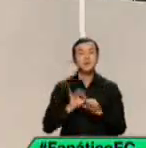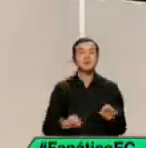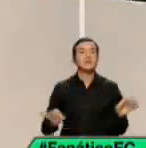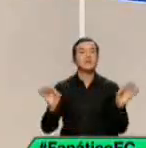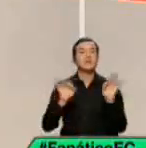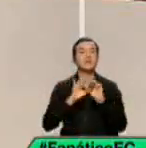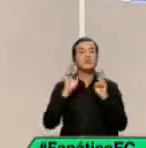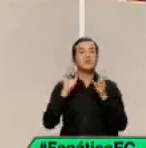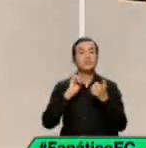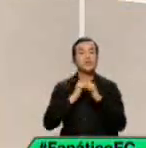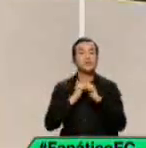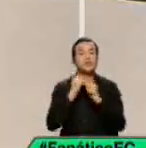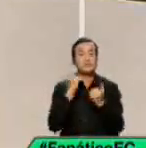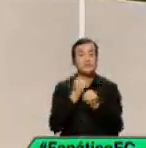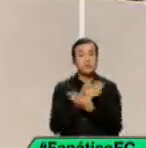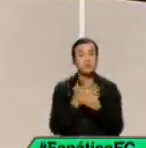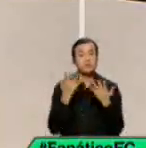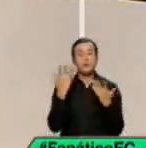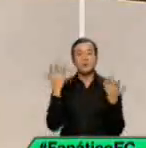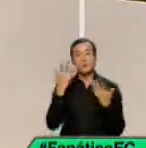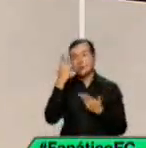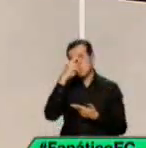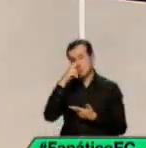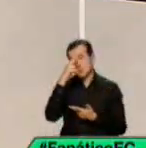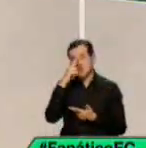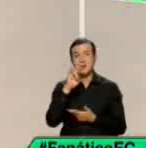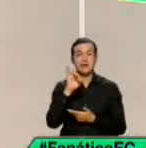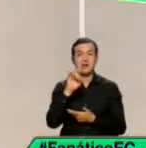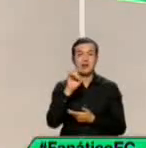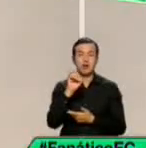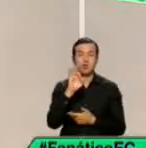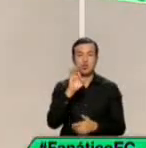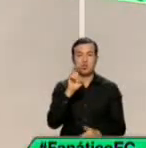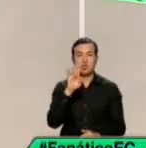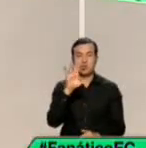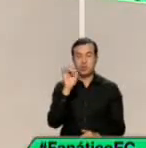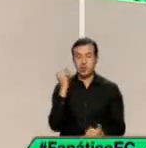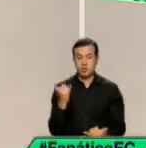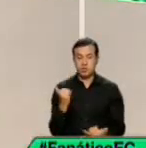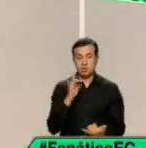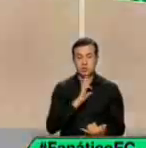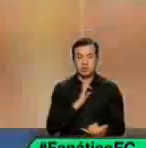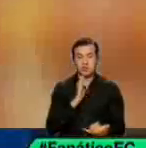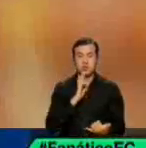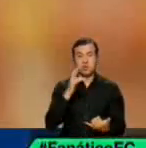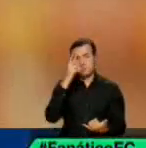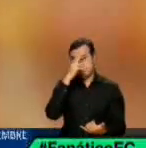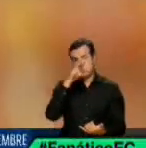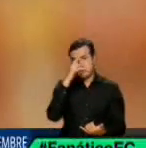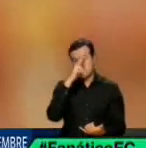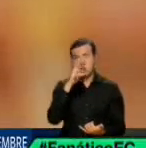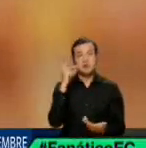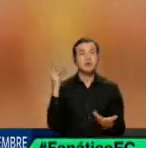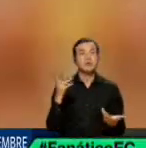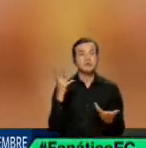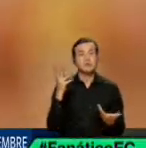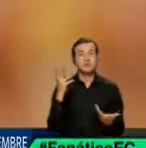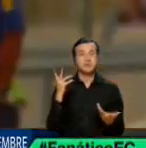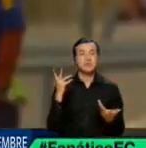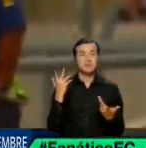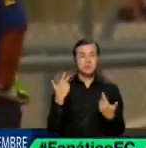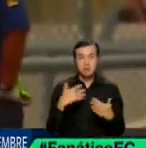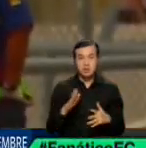en el mundo deportivo. Y arrancamos en México porque Ricardo "El Tuca" Ferretti, actual entrenador del conjunto de Tigres,